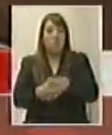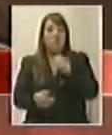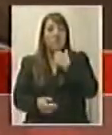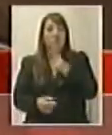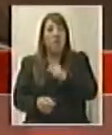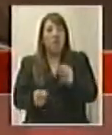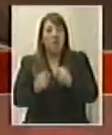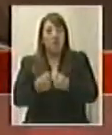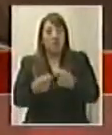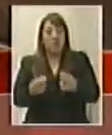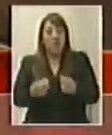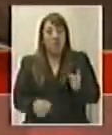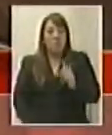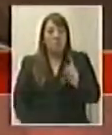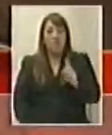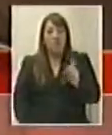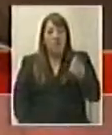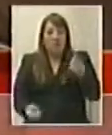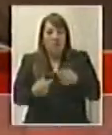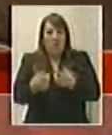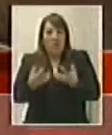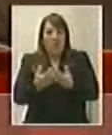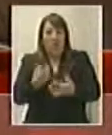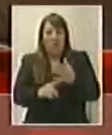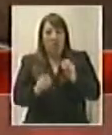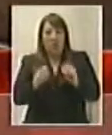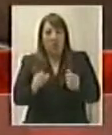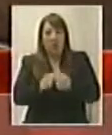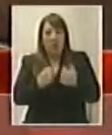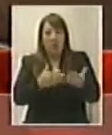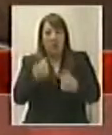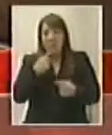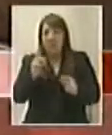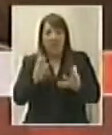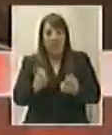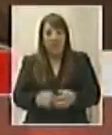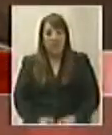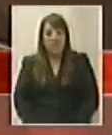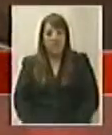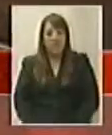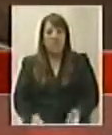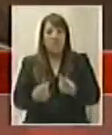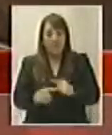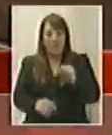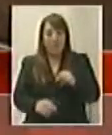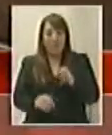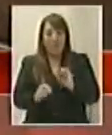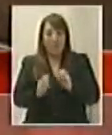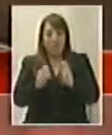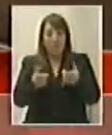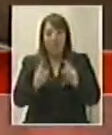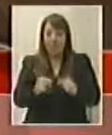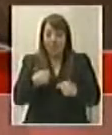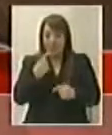Portavoces no se llegó a un consenso para que se dé esta invitación. Sin embargo, en ese mismo día,